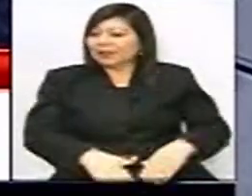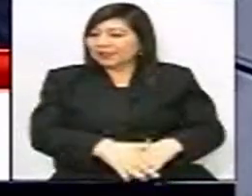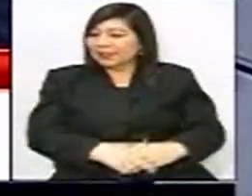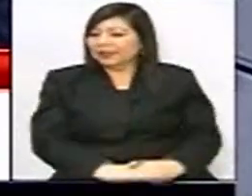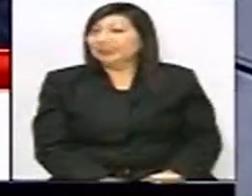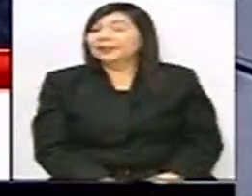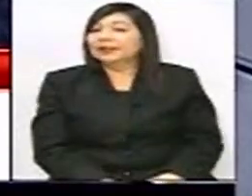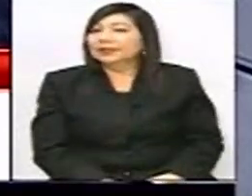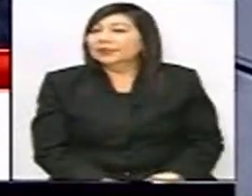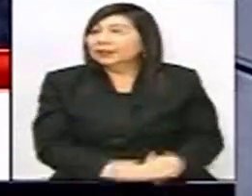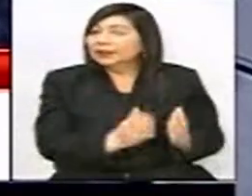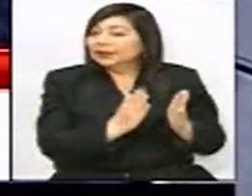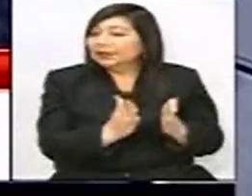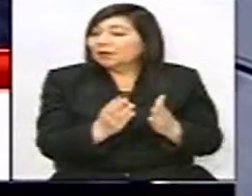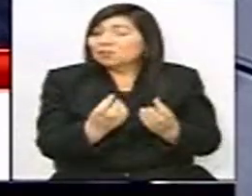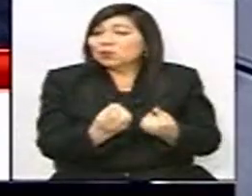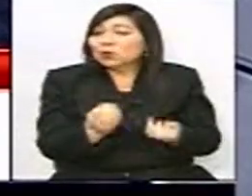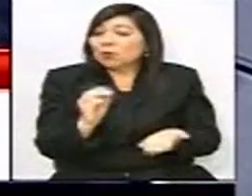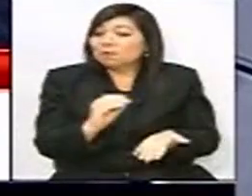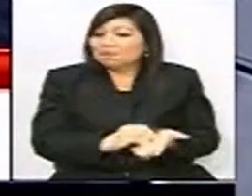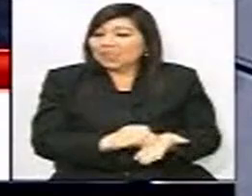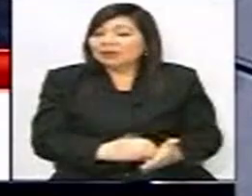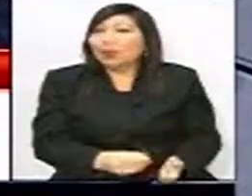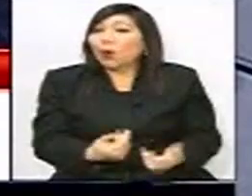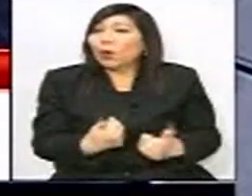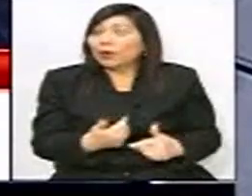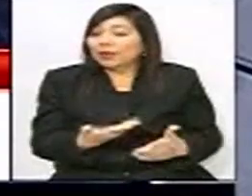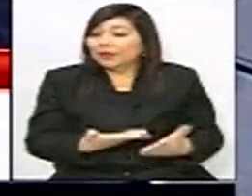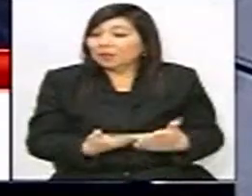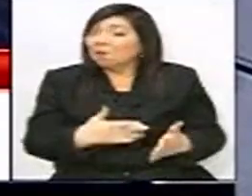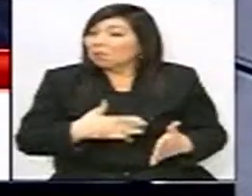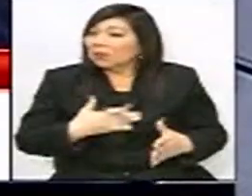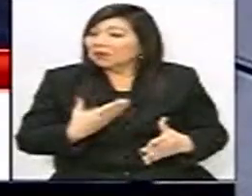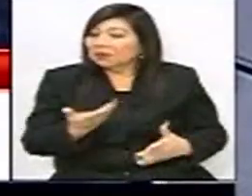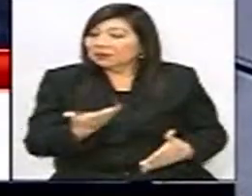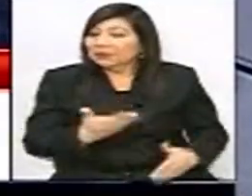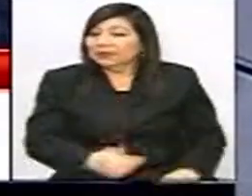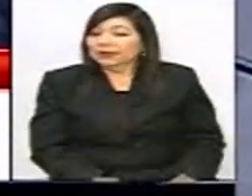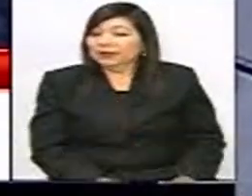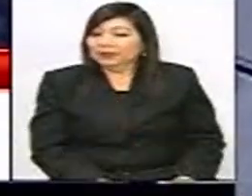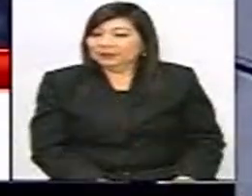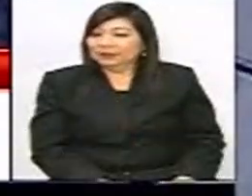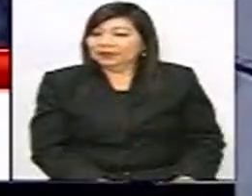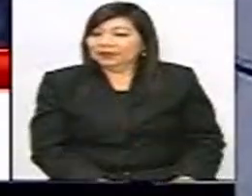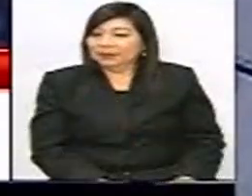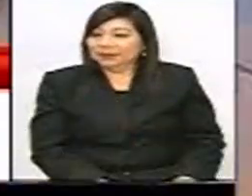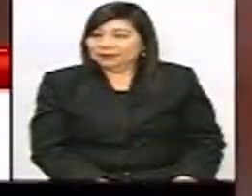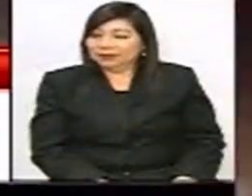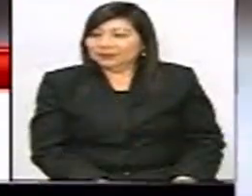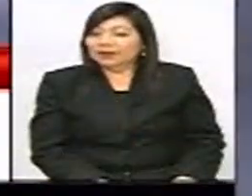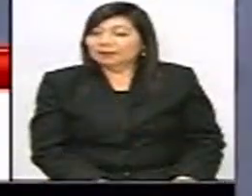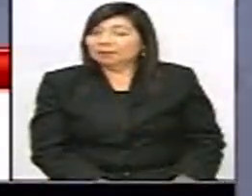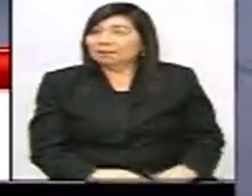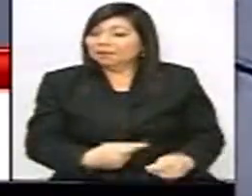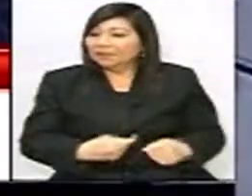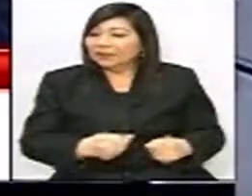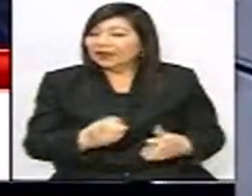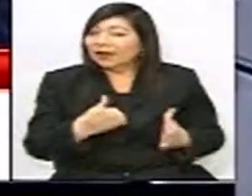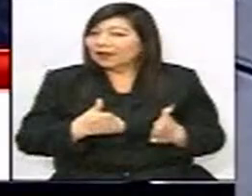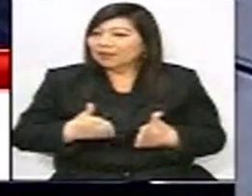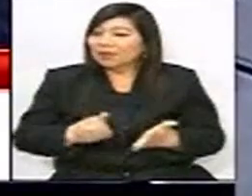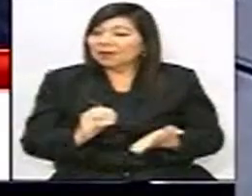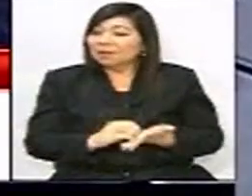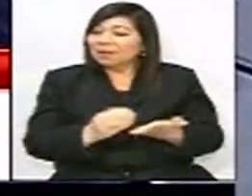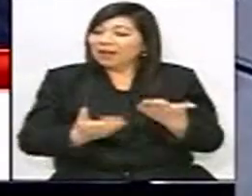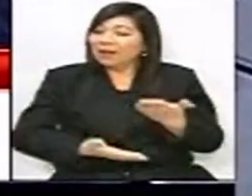a estos arbitrajes, que son muchísimo más sanos que cualquier posición que podamos tener un poco por distintas circunstancias, tomar el camino